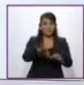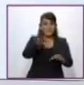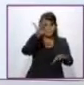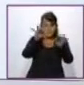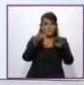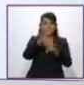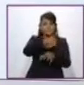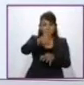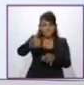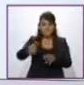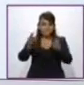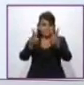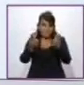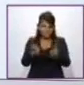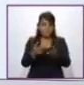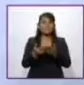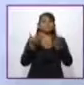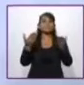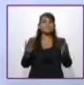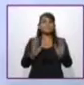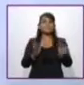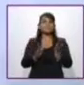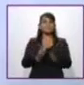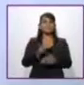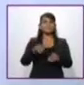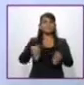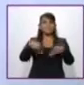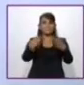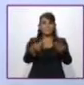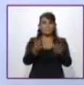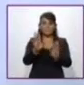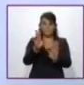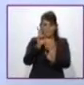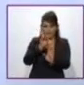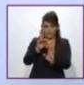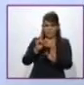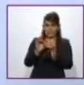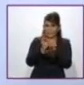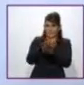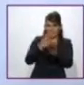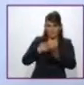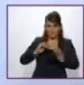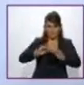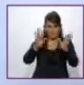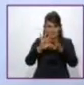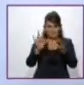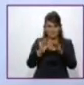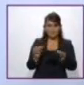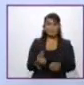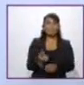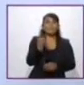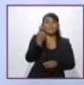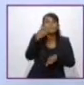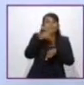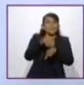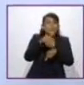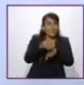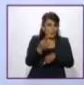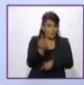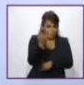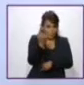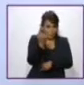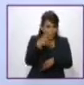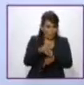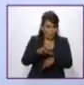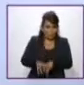cada uno de ustedes con los temas que ya eligieron. A ver, solo para aclarar, perdón, solo sacamos un número y a mí me tocó el